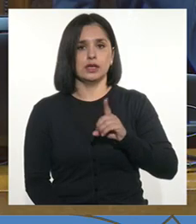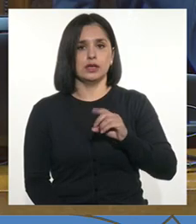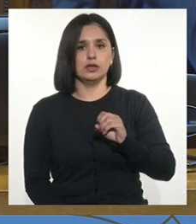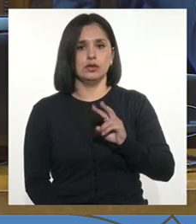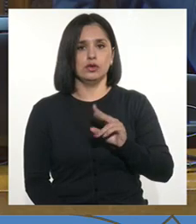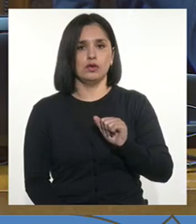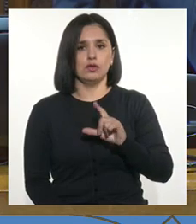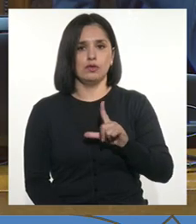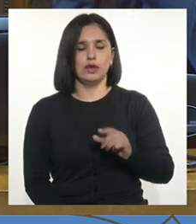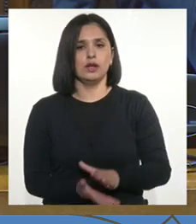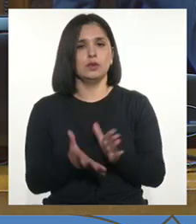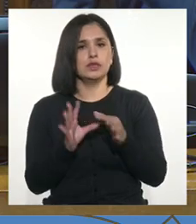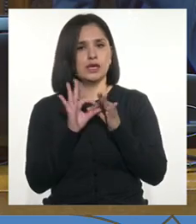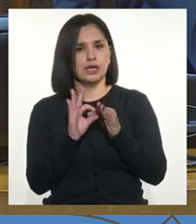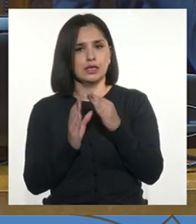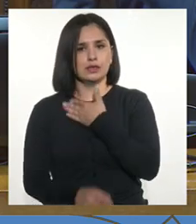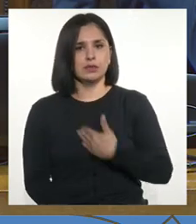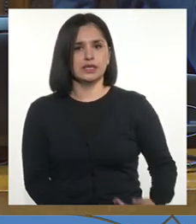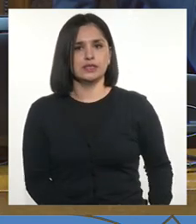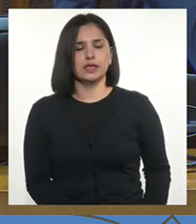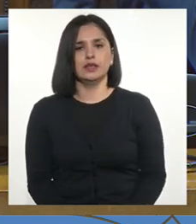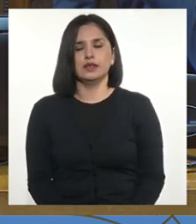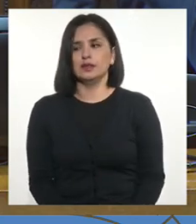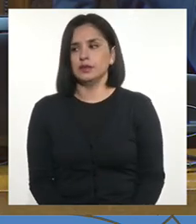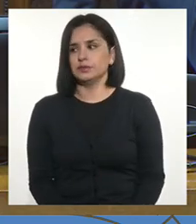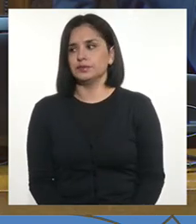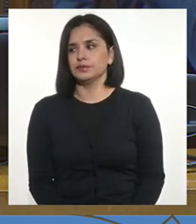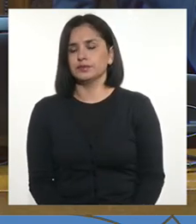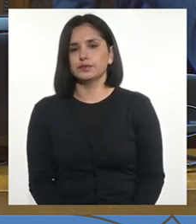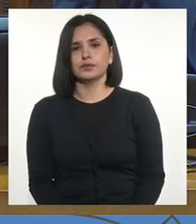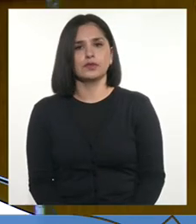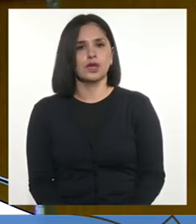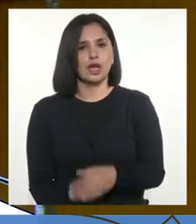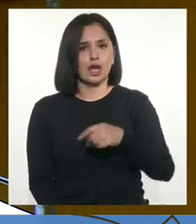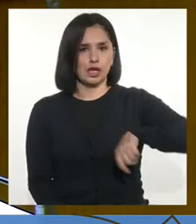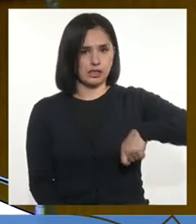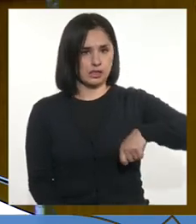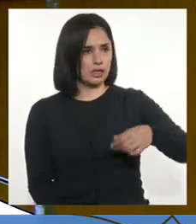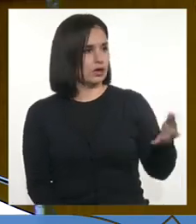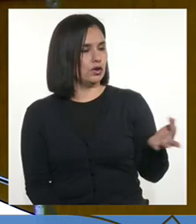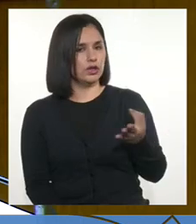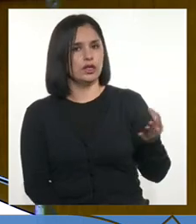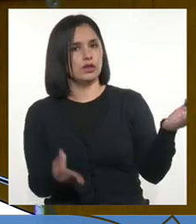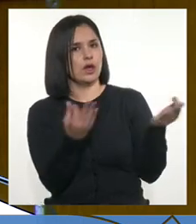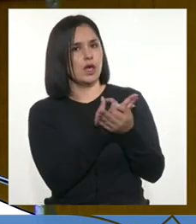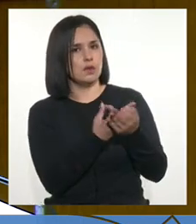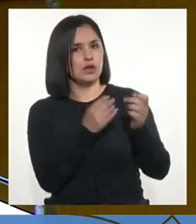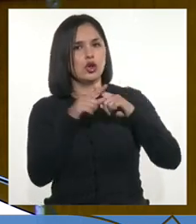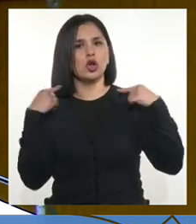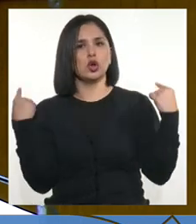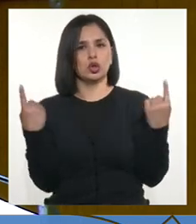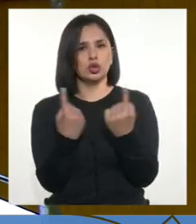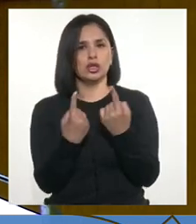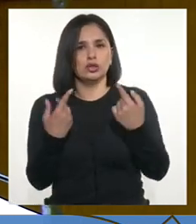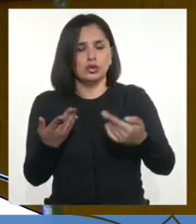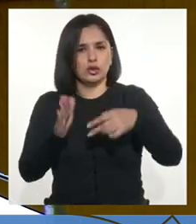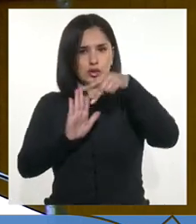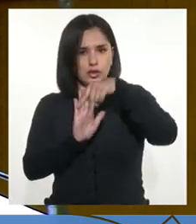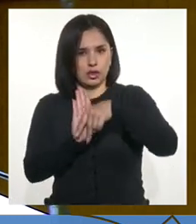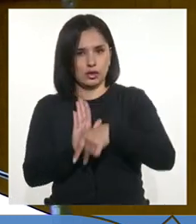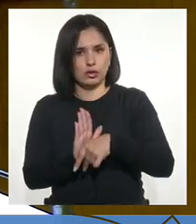muchas gracias presidente brillantemente el senador pérez ilustró el contexto en el cual se trata esta norma